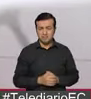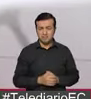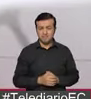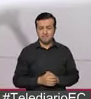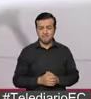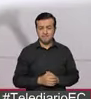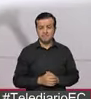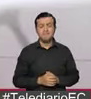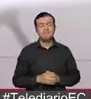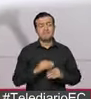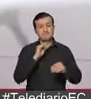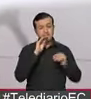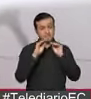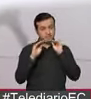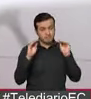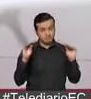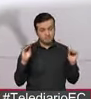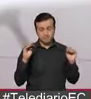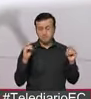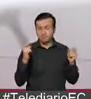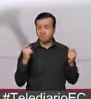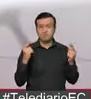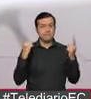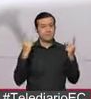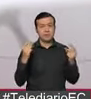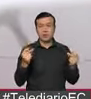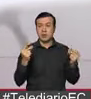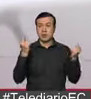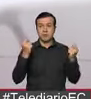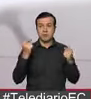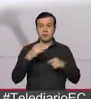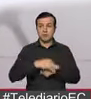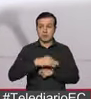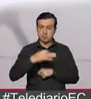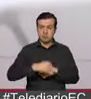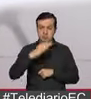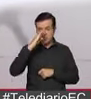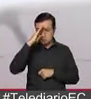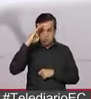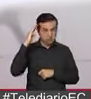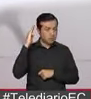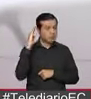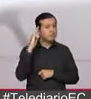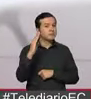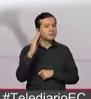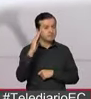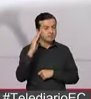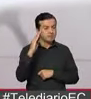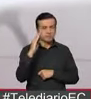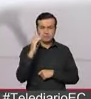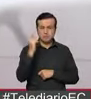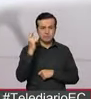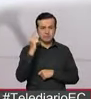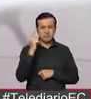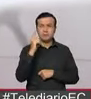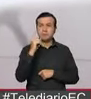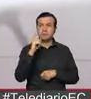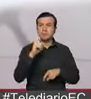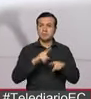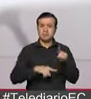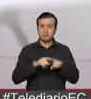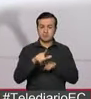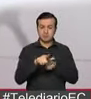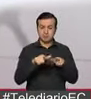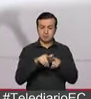decirles que la reacción rápida oportuna que tuvo la policía un compañero que se